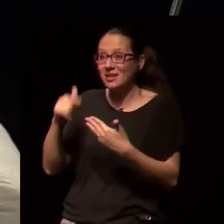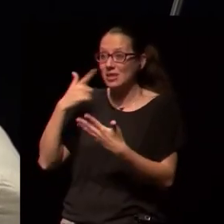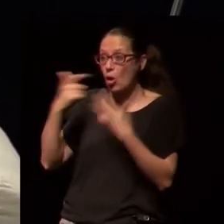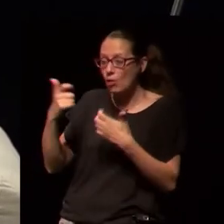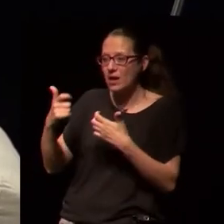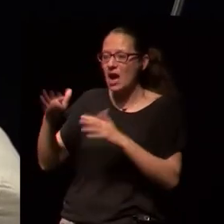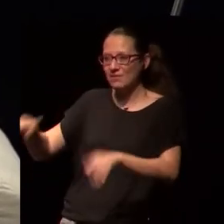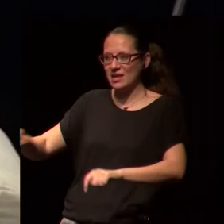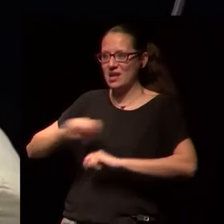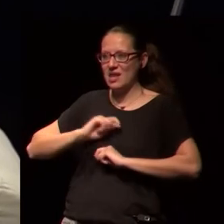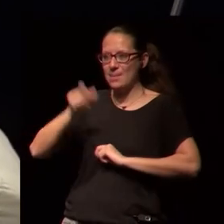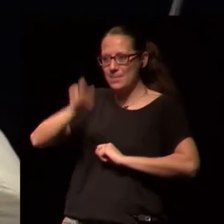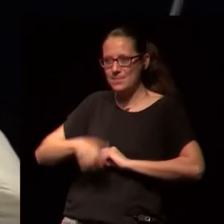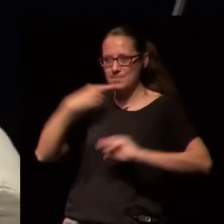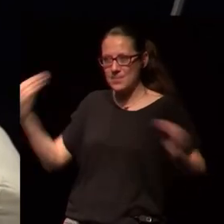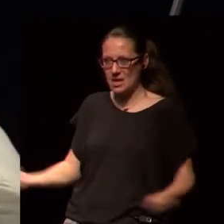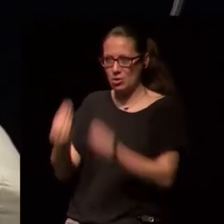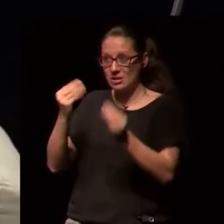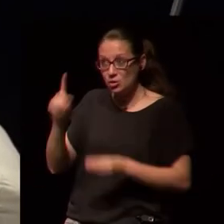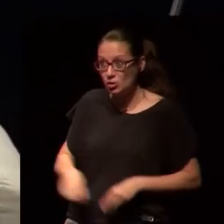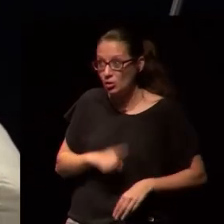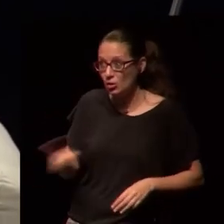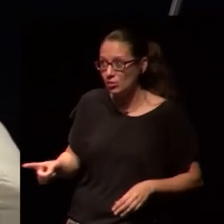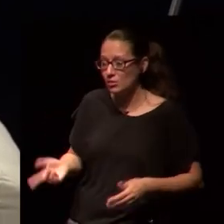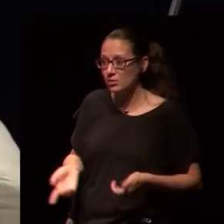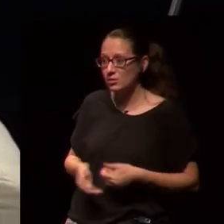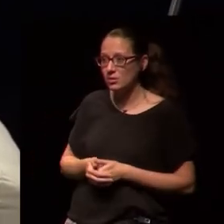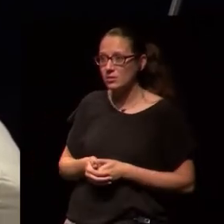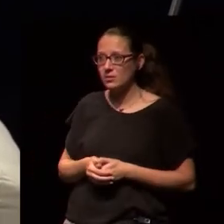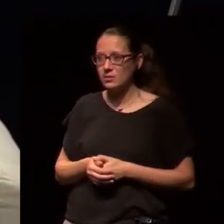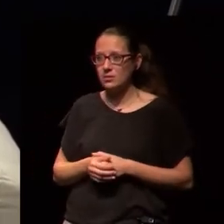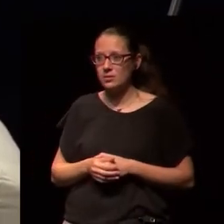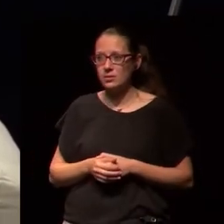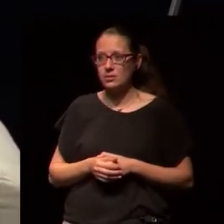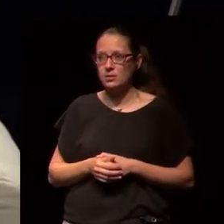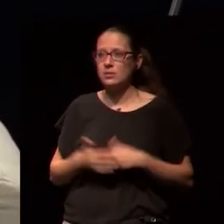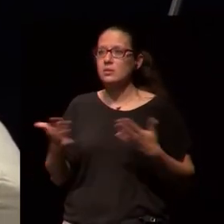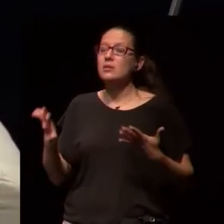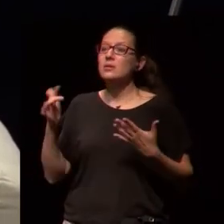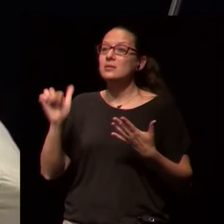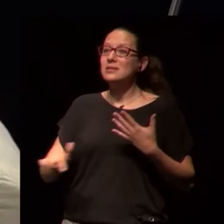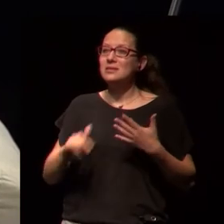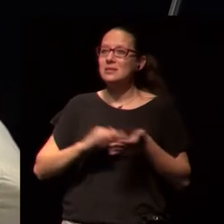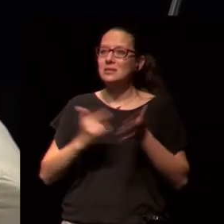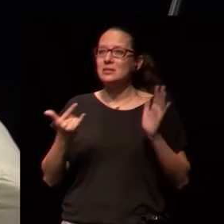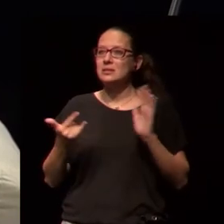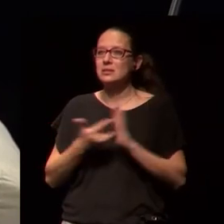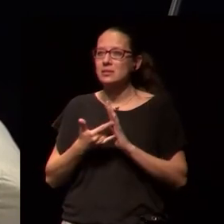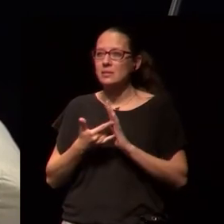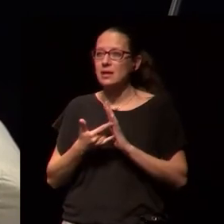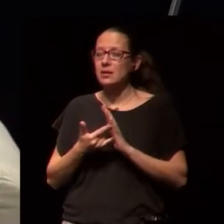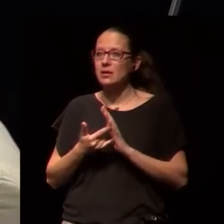en personas mejores, ¿no? Así que este sistema nos